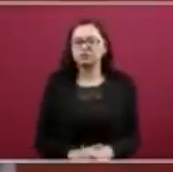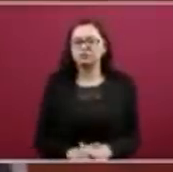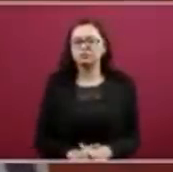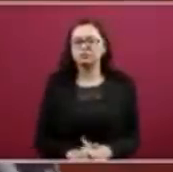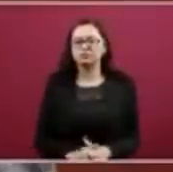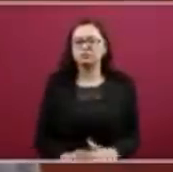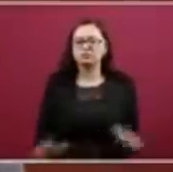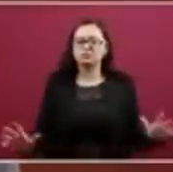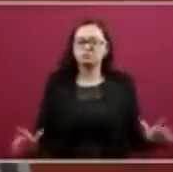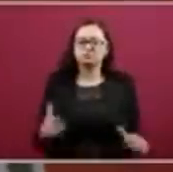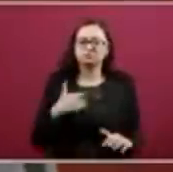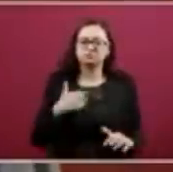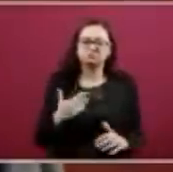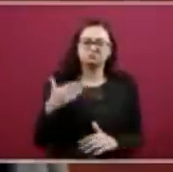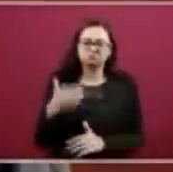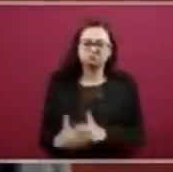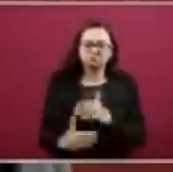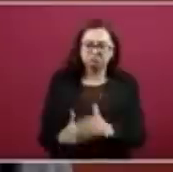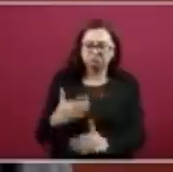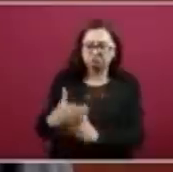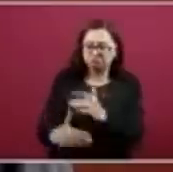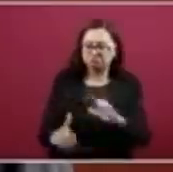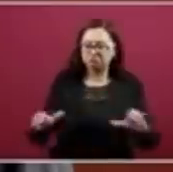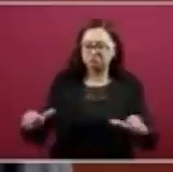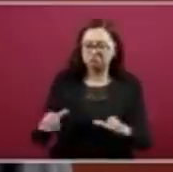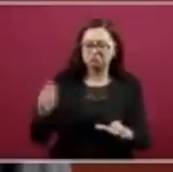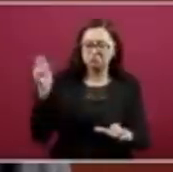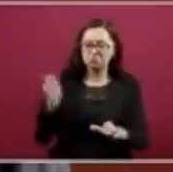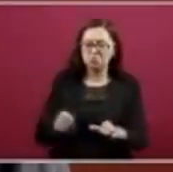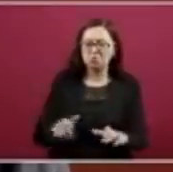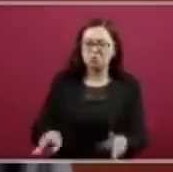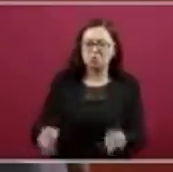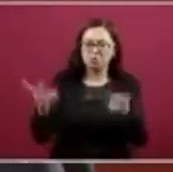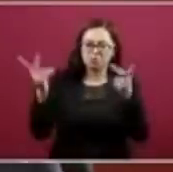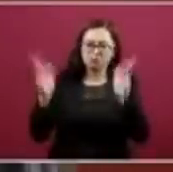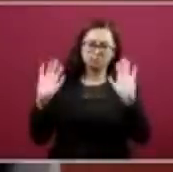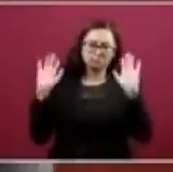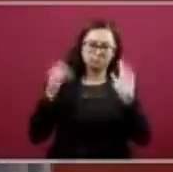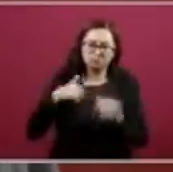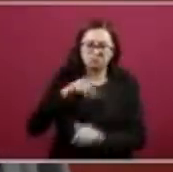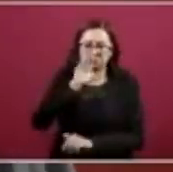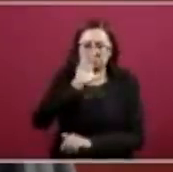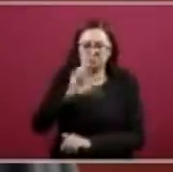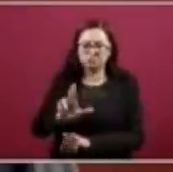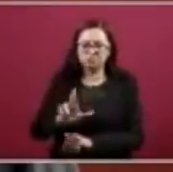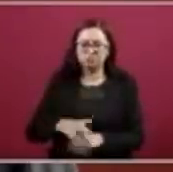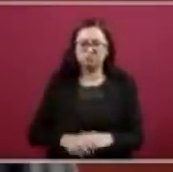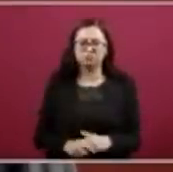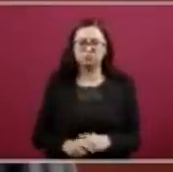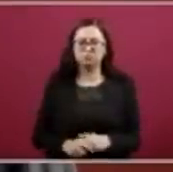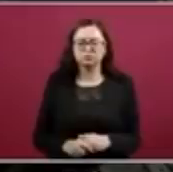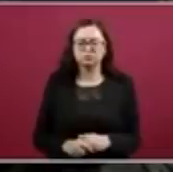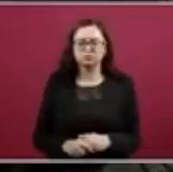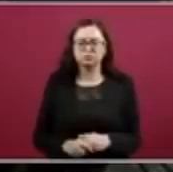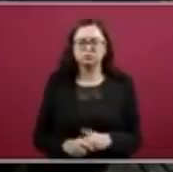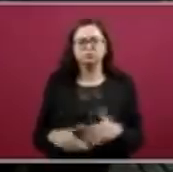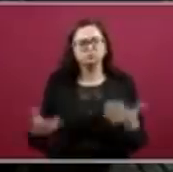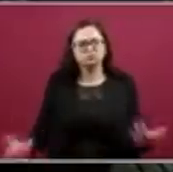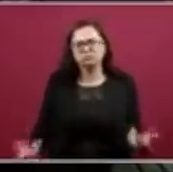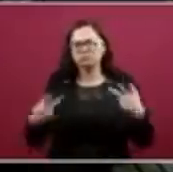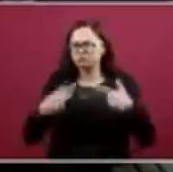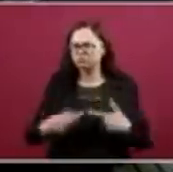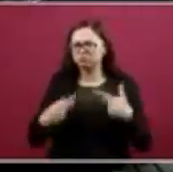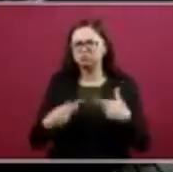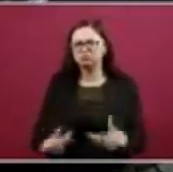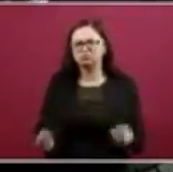al procedimiento que se aplica en estos casos y que además hubo mucha